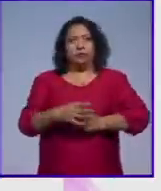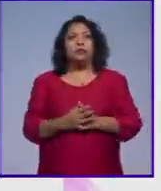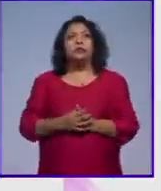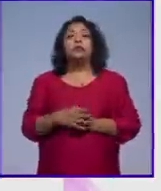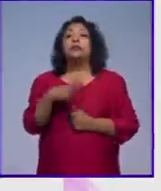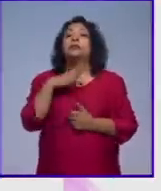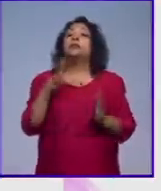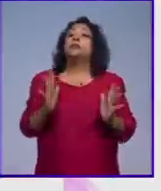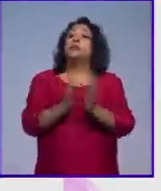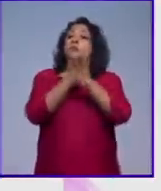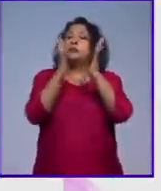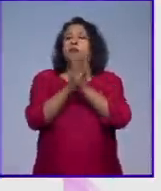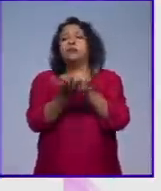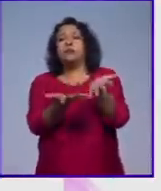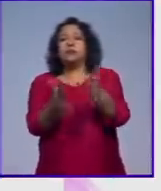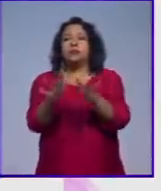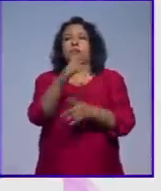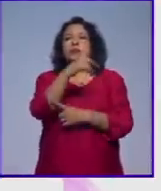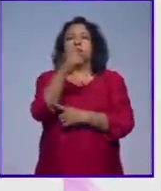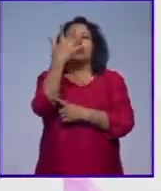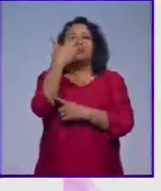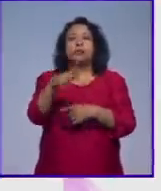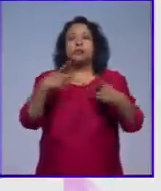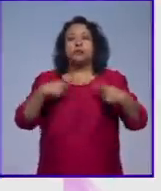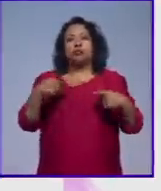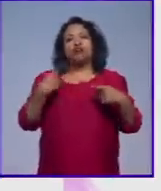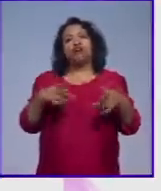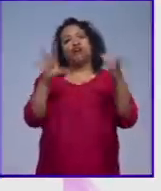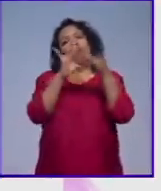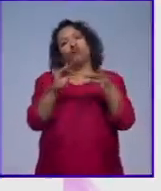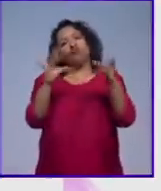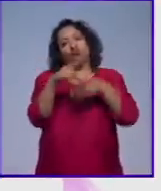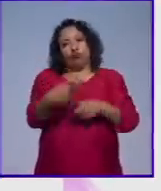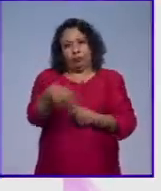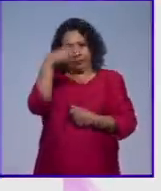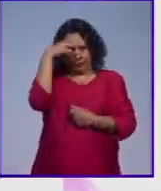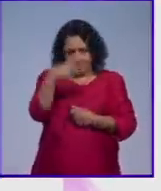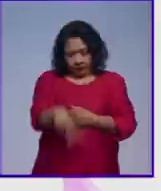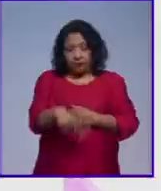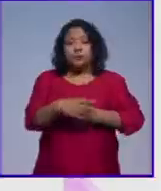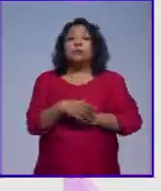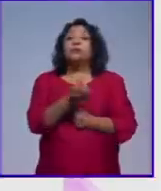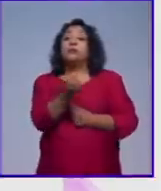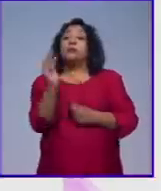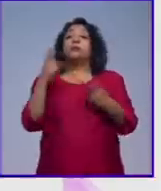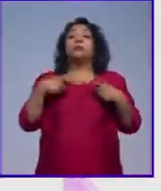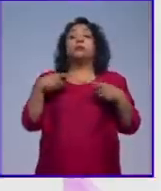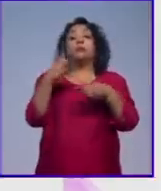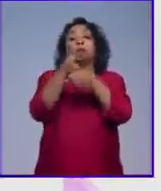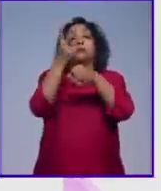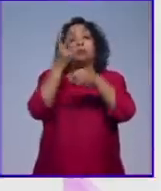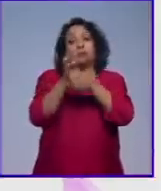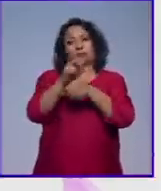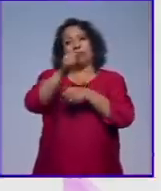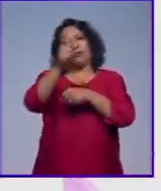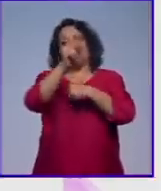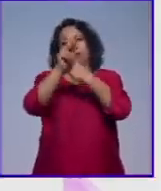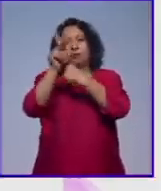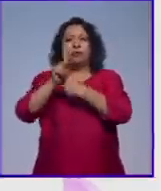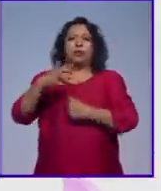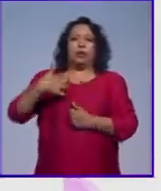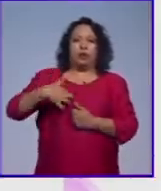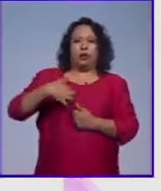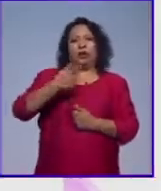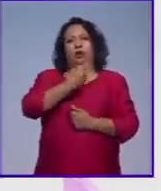Bueno, están participando alrededor de 110 narradores orales mexicanos y algunos invitados extranjeros de